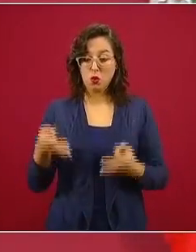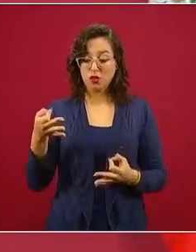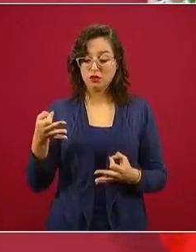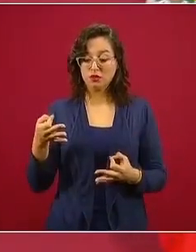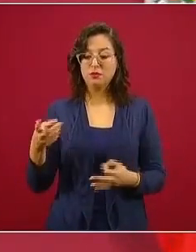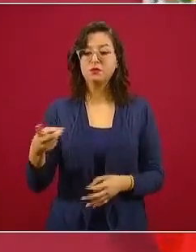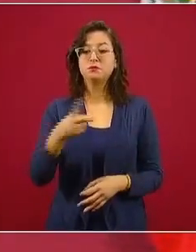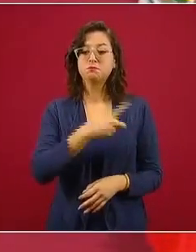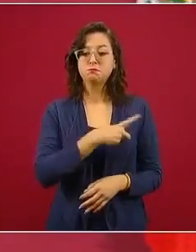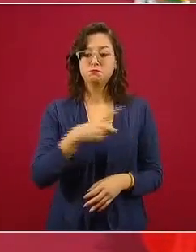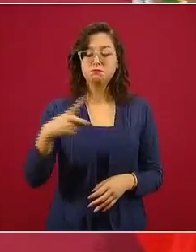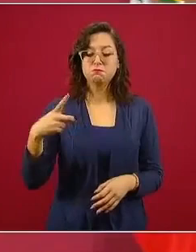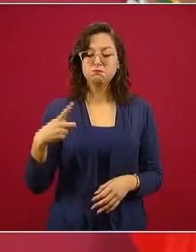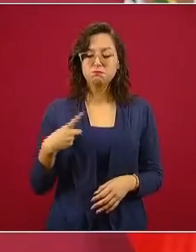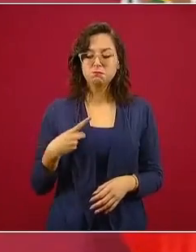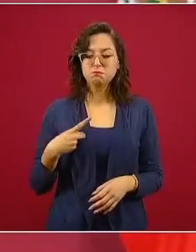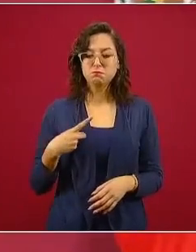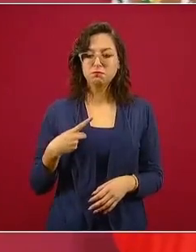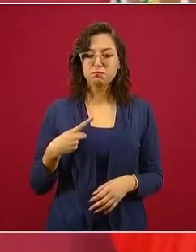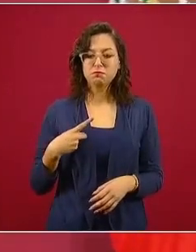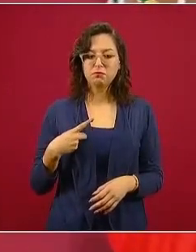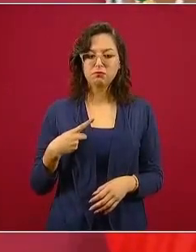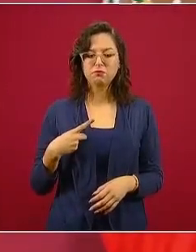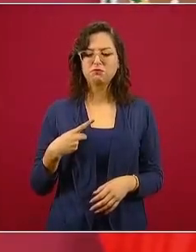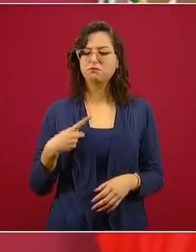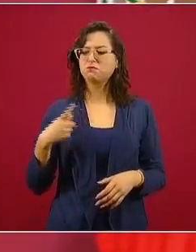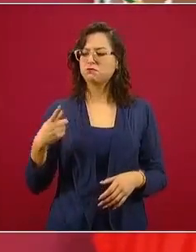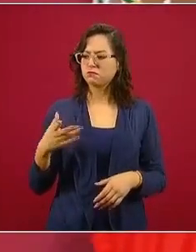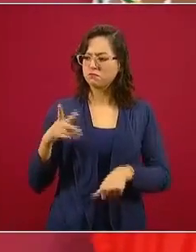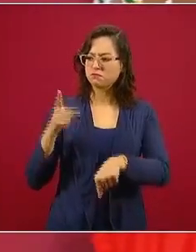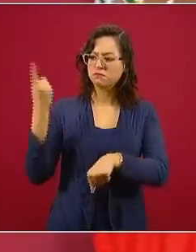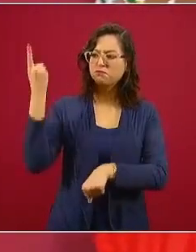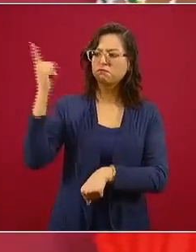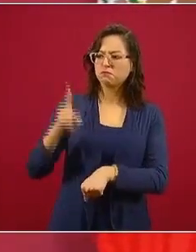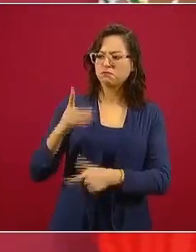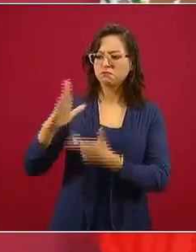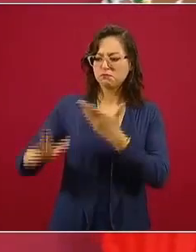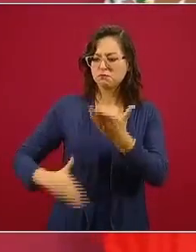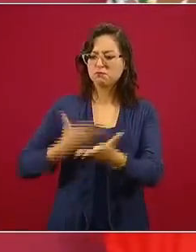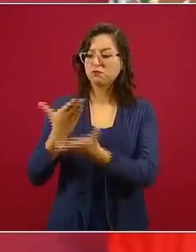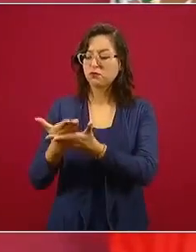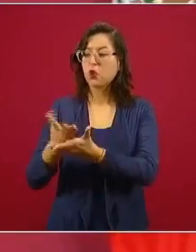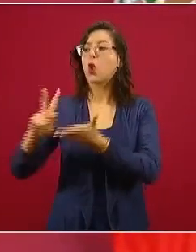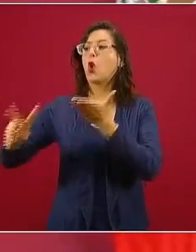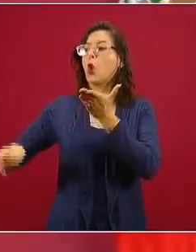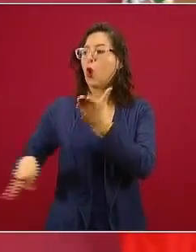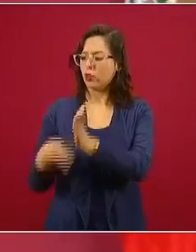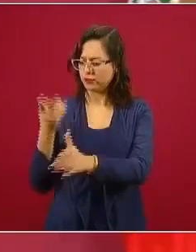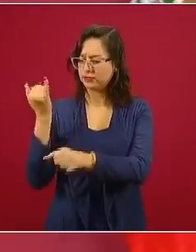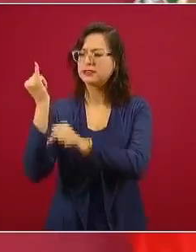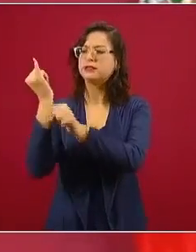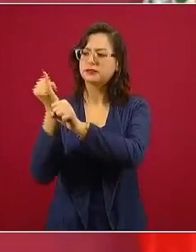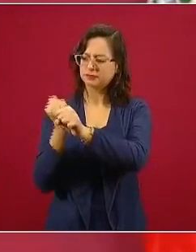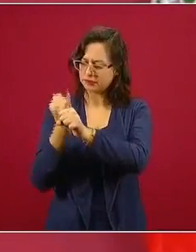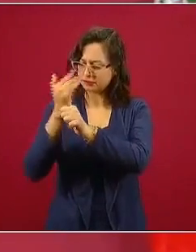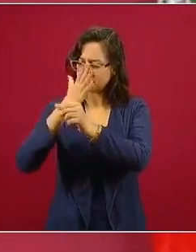proponga que se reponga el procedimiento, pero no